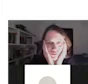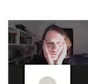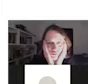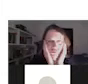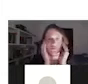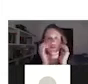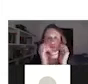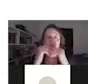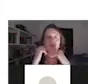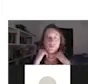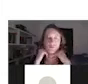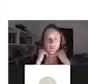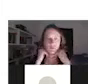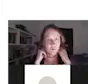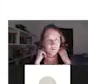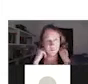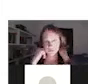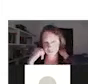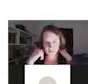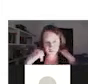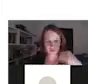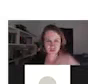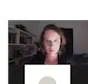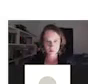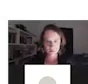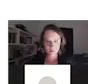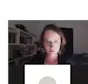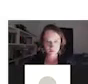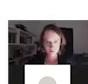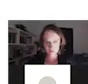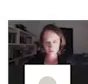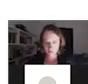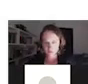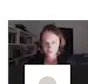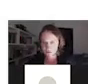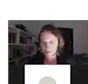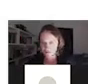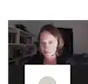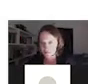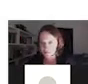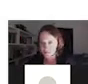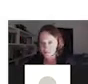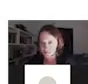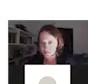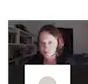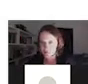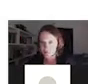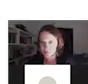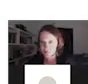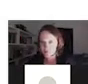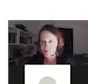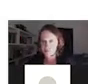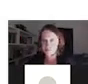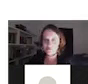nosotrix. Que abran nuestras gargantas para que temamos hablar, levantemos nuestras voces. Al atestiguar